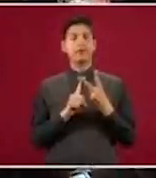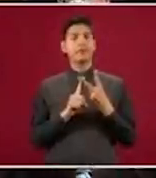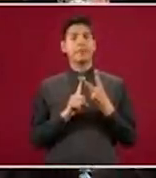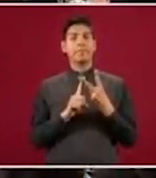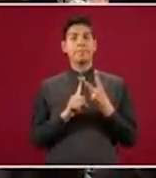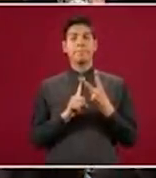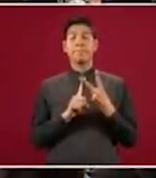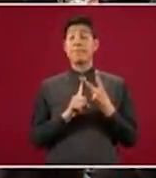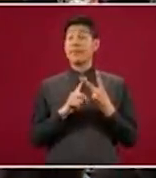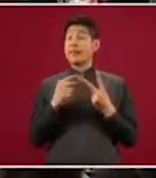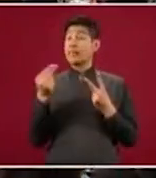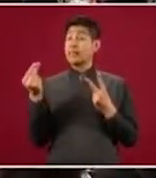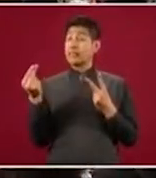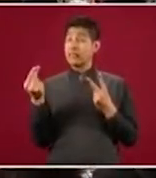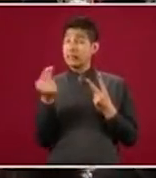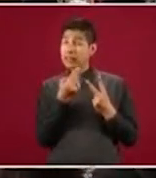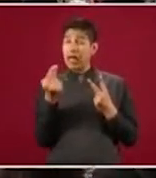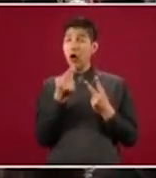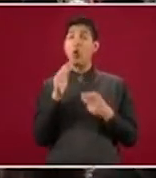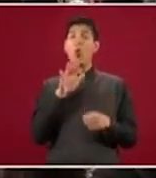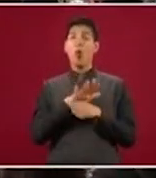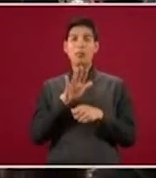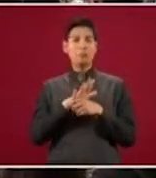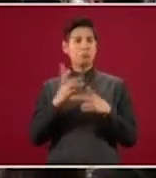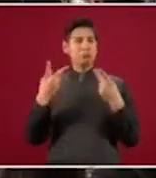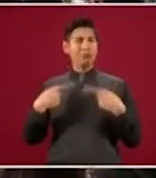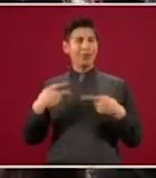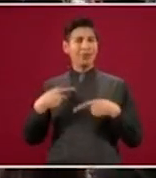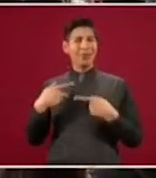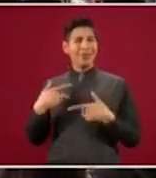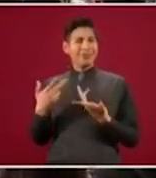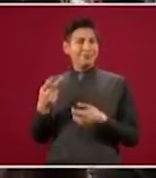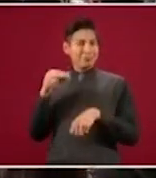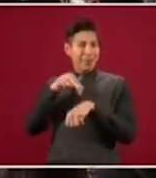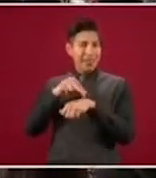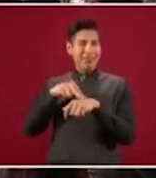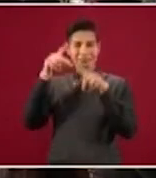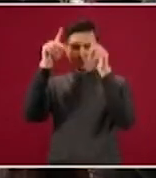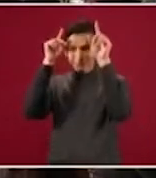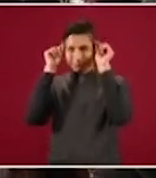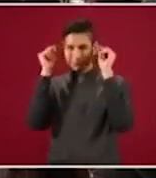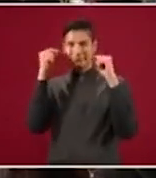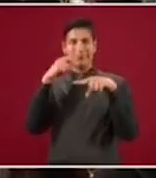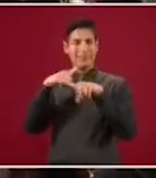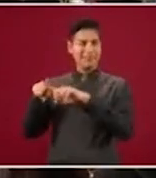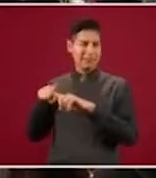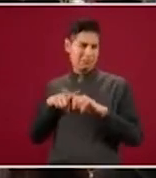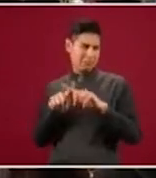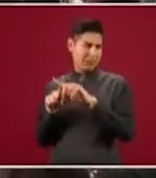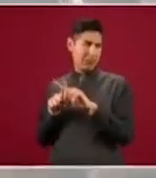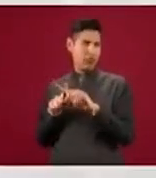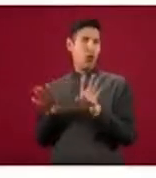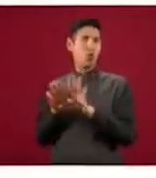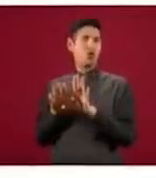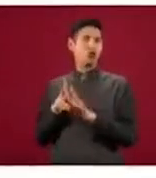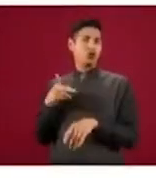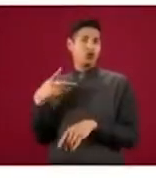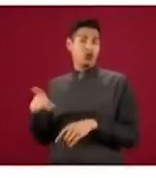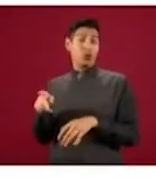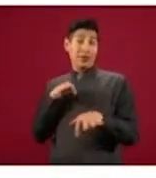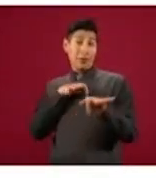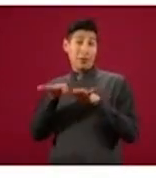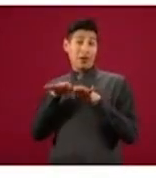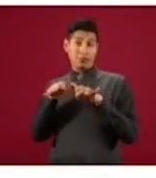es la basificación del personal que lleva hasta 10 o 12 años trabajando por